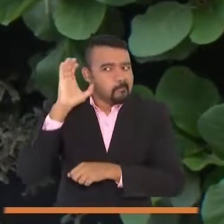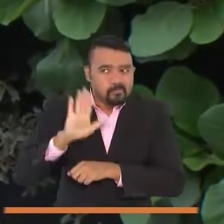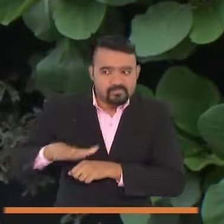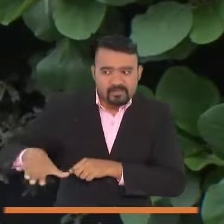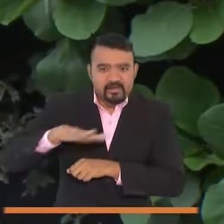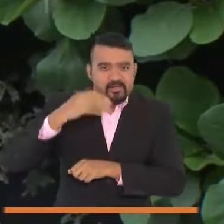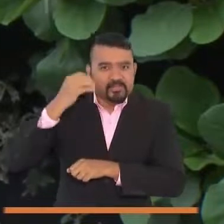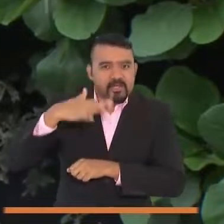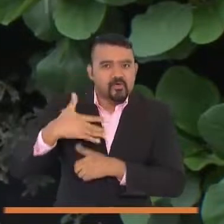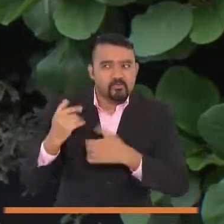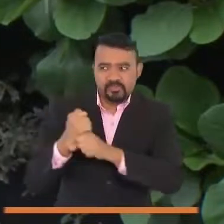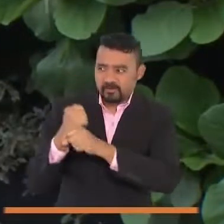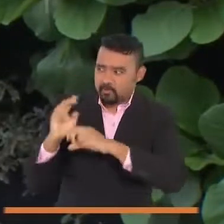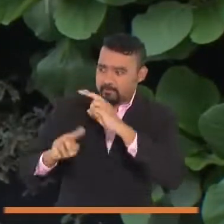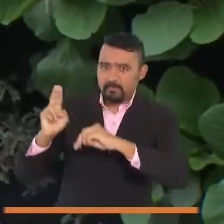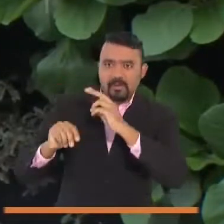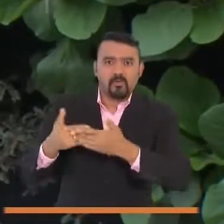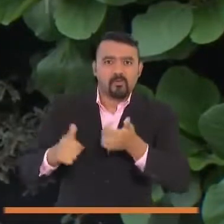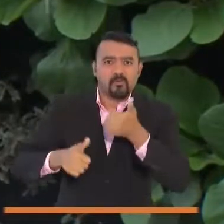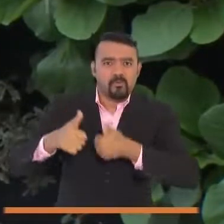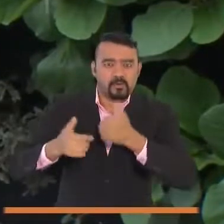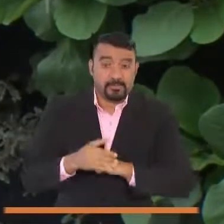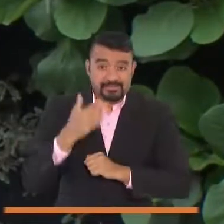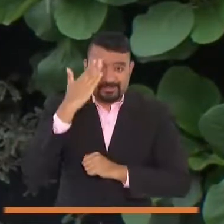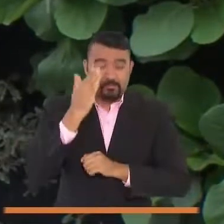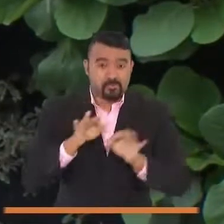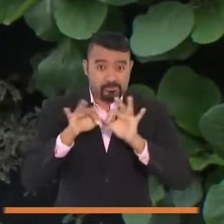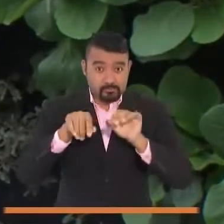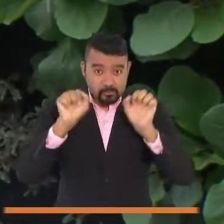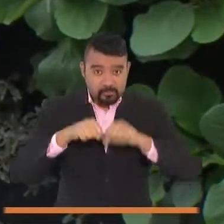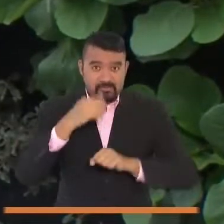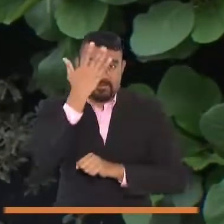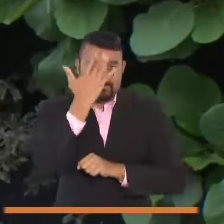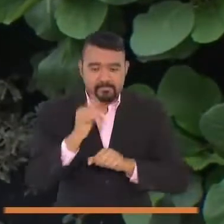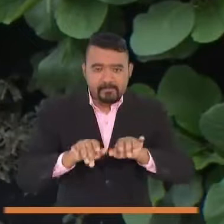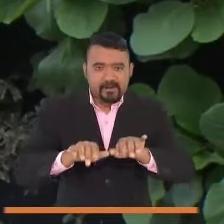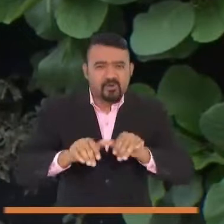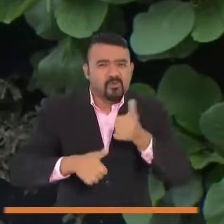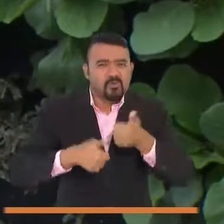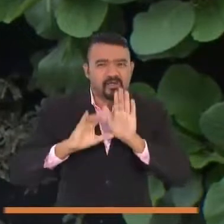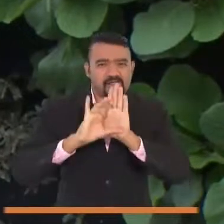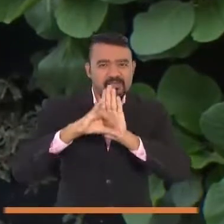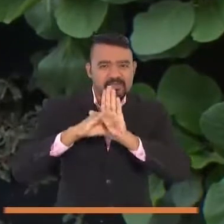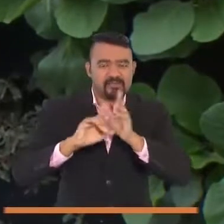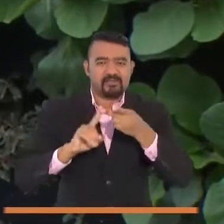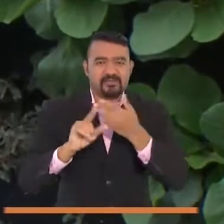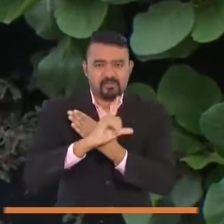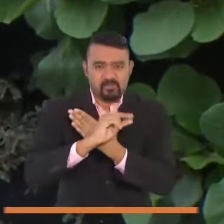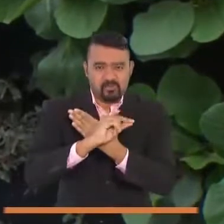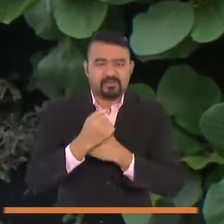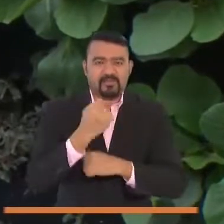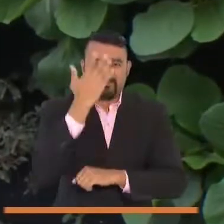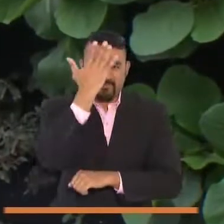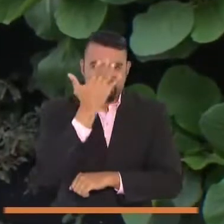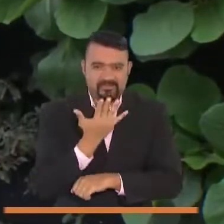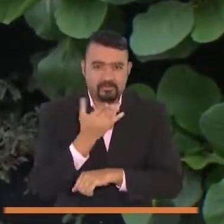este municipio, el municipio de Envigado. Recuerda visitar nuestras redes sociales, Instagram, Twitter y Facebook,